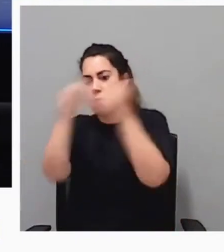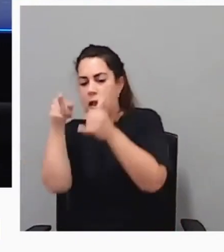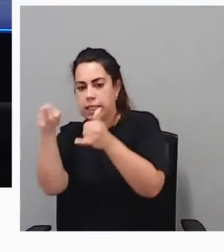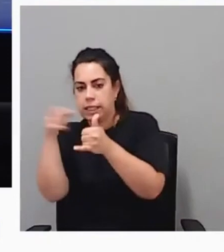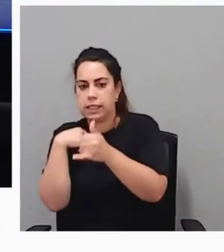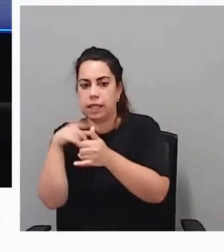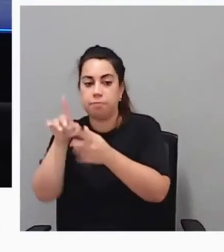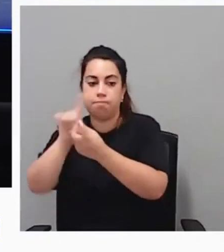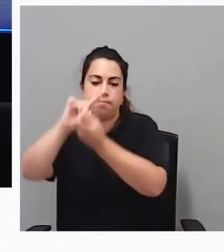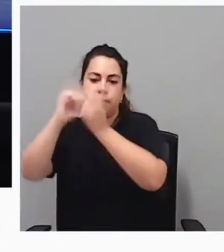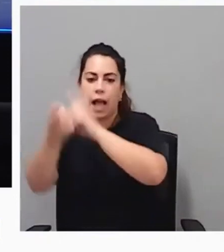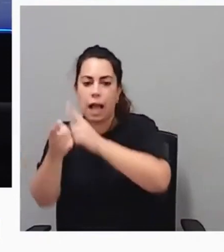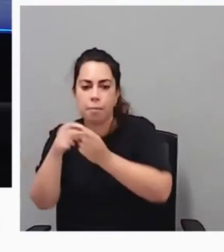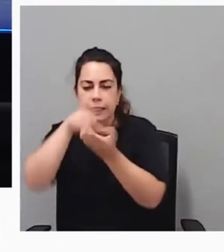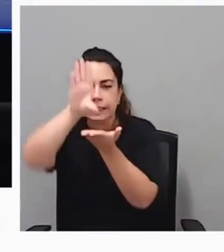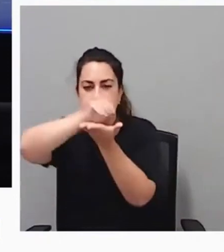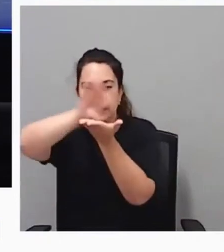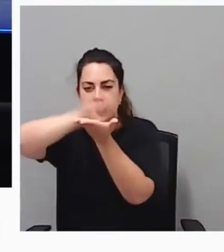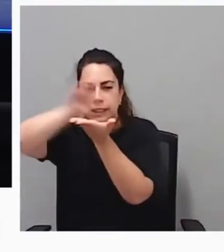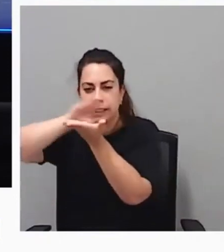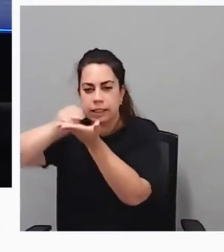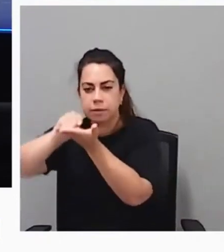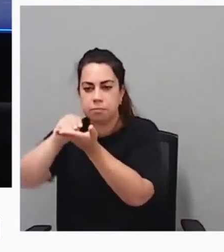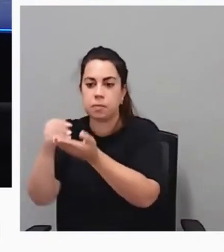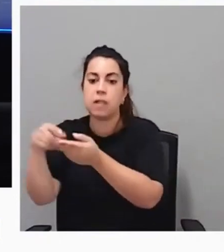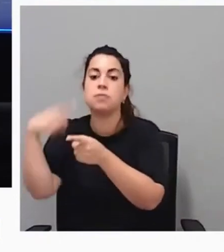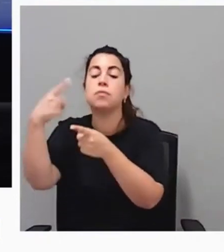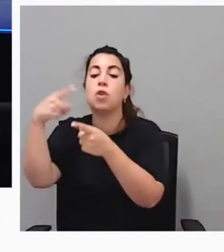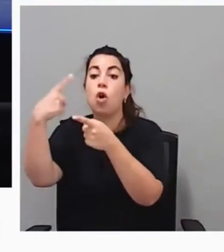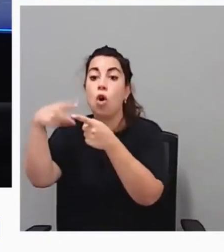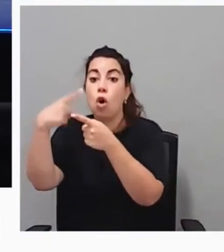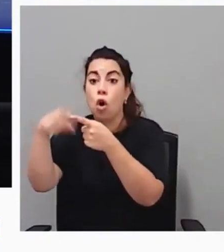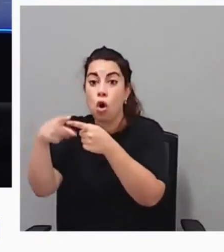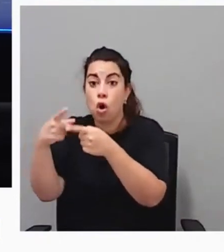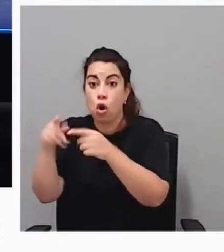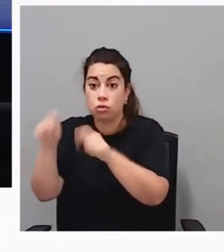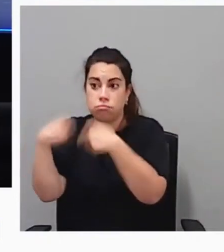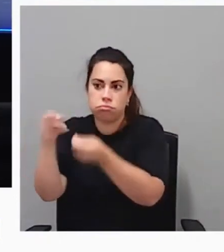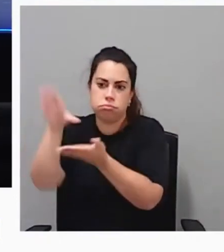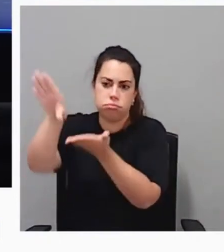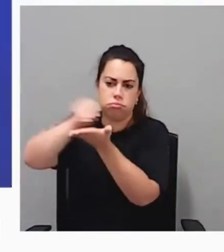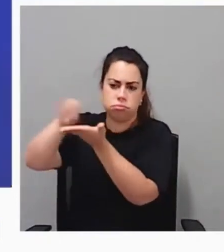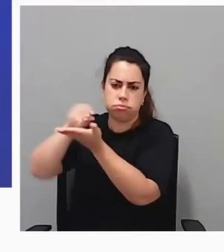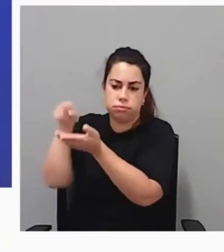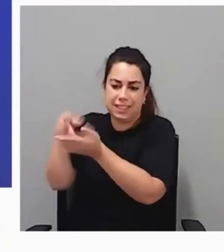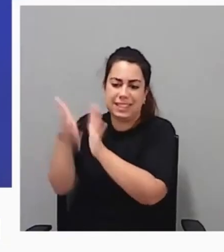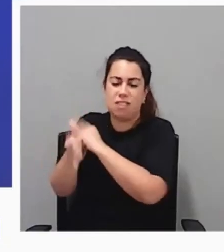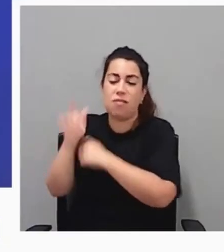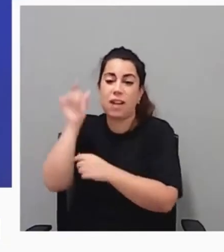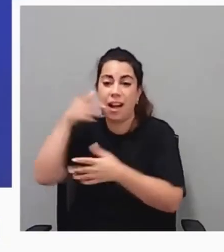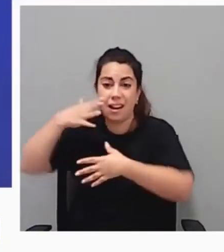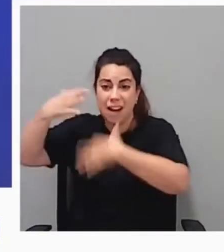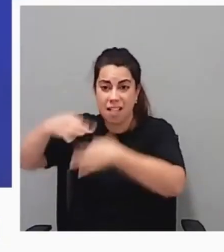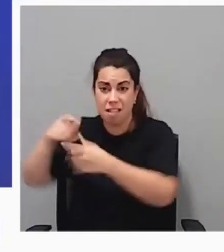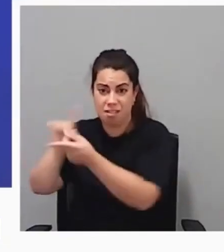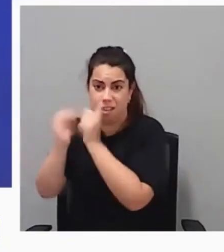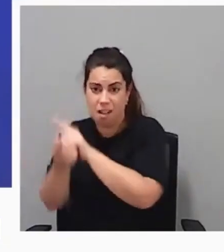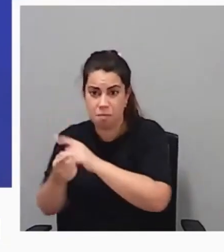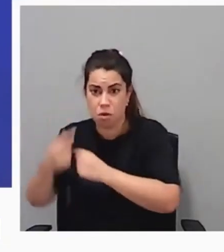extraes lo que quieres, te llevas la materia prima, se racionaliza la realidad. Una realidad compleja